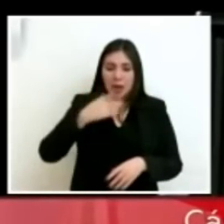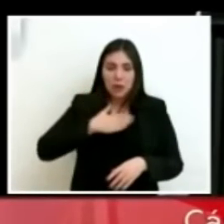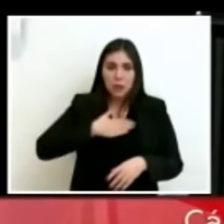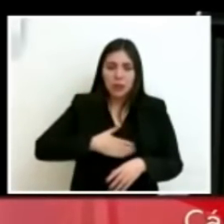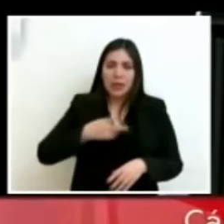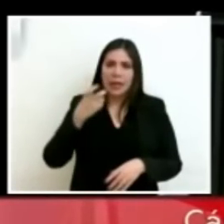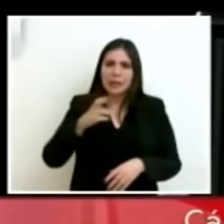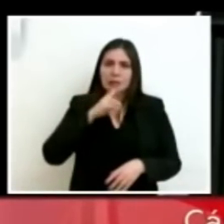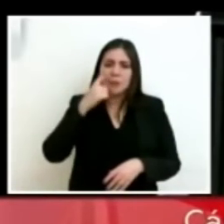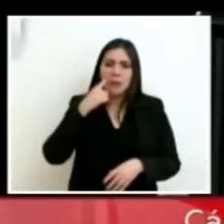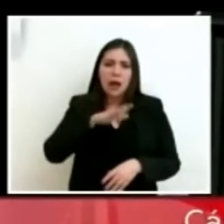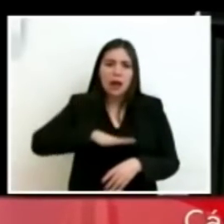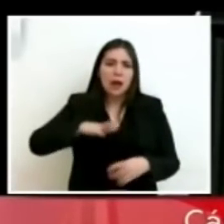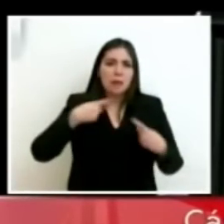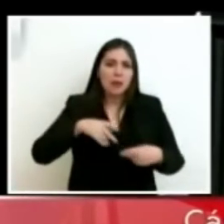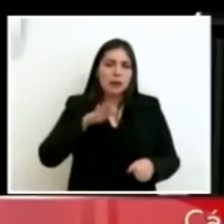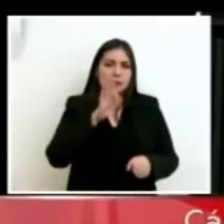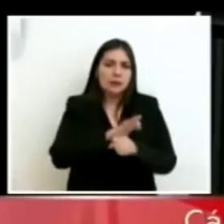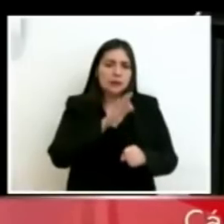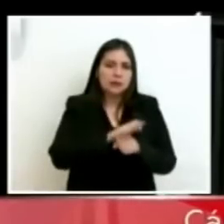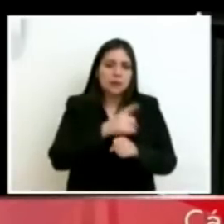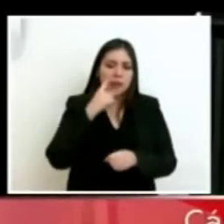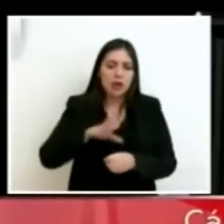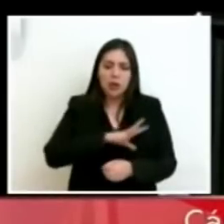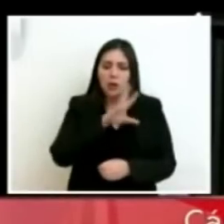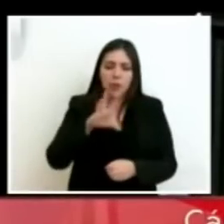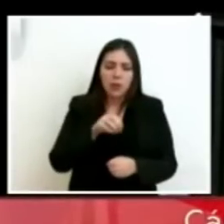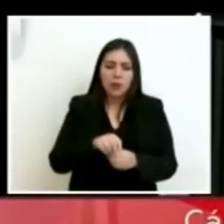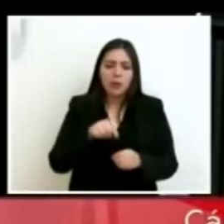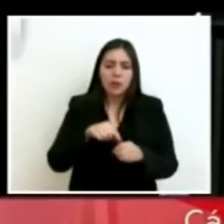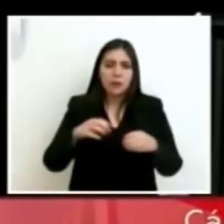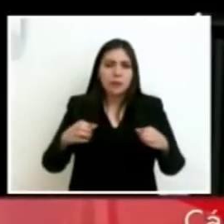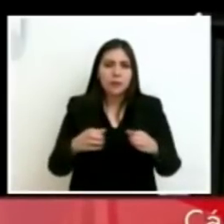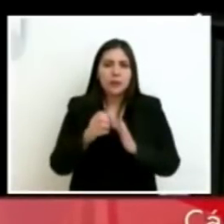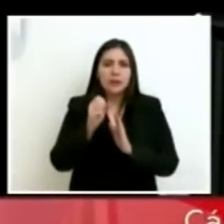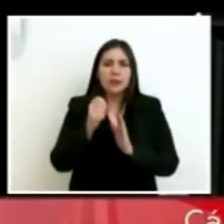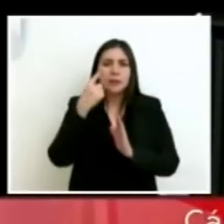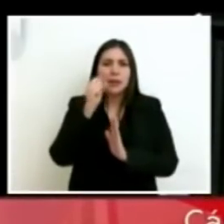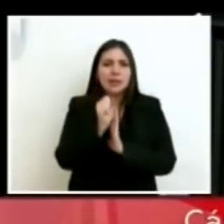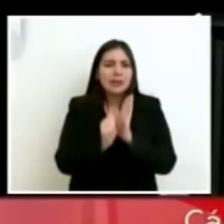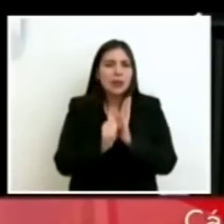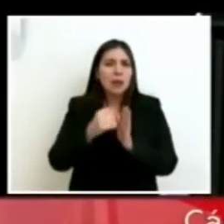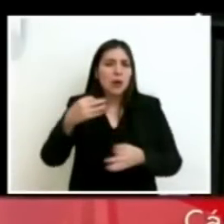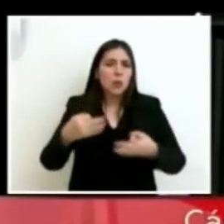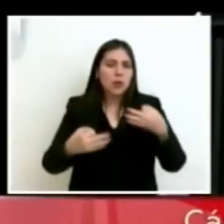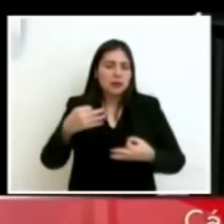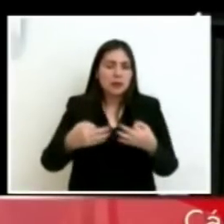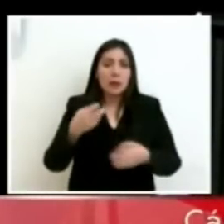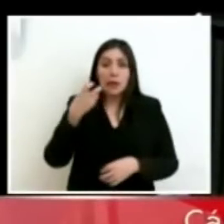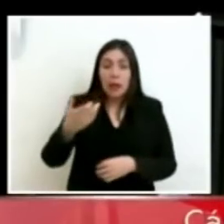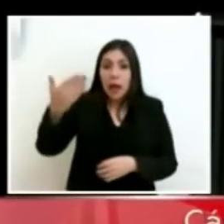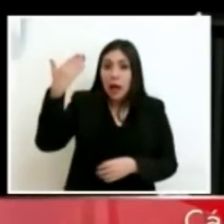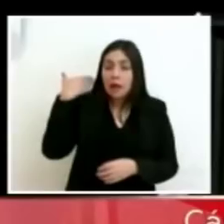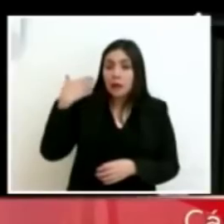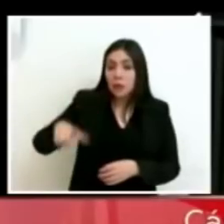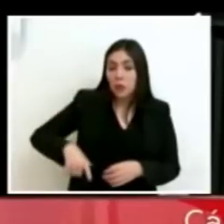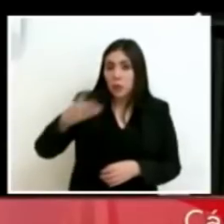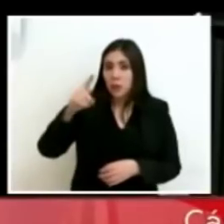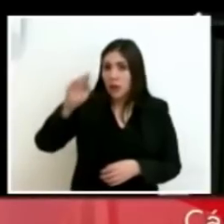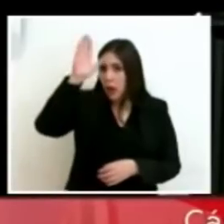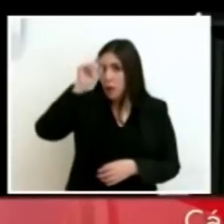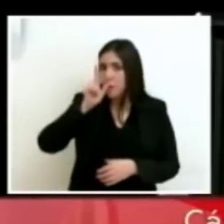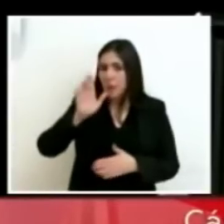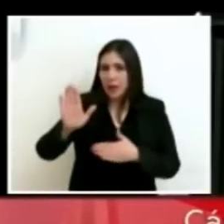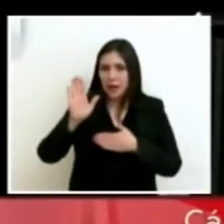una reforma integral al sistema judicial, un compromiso fundamental de la Cuarta Transformación. Es importante romper